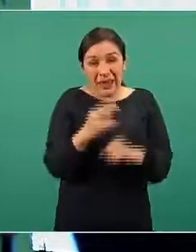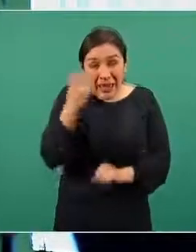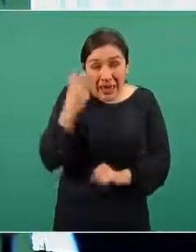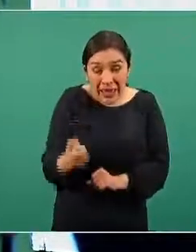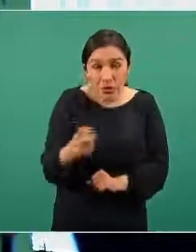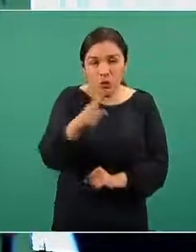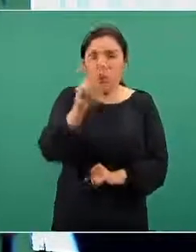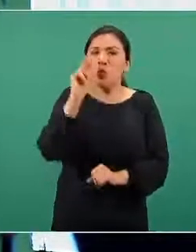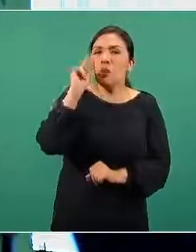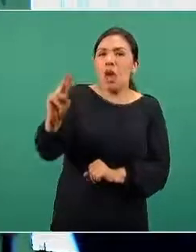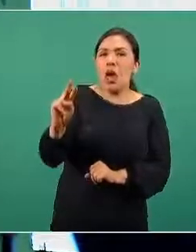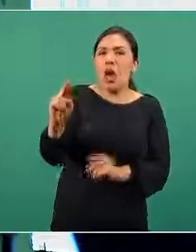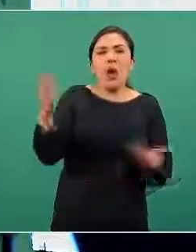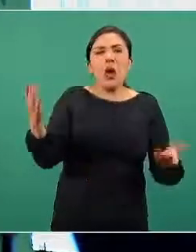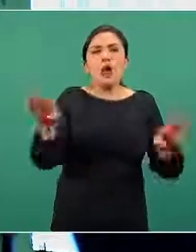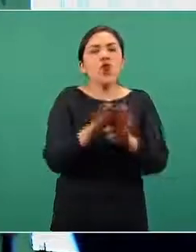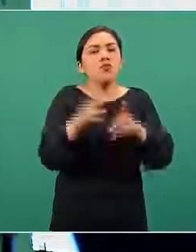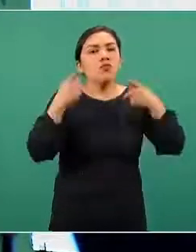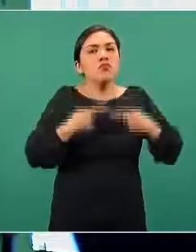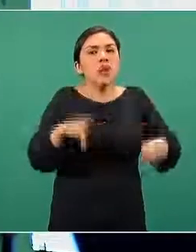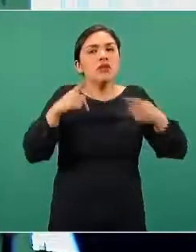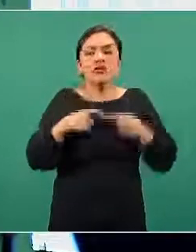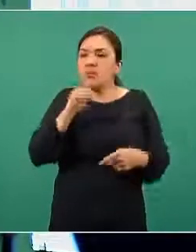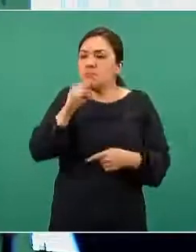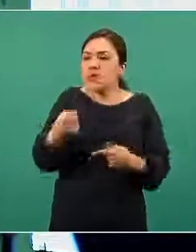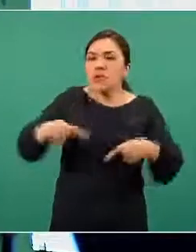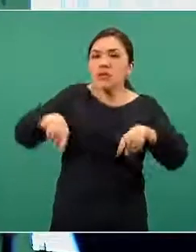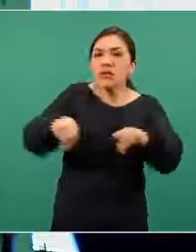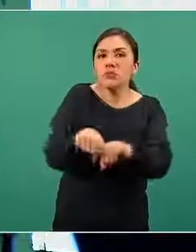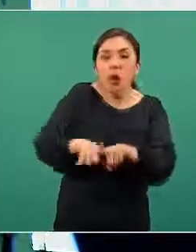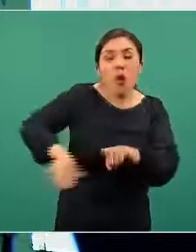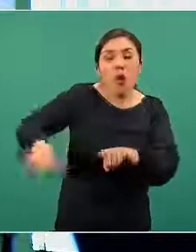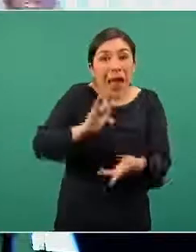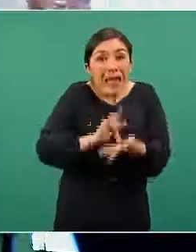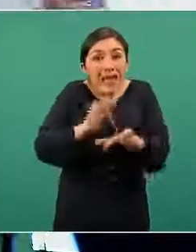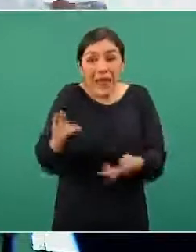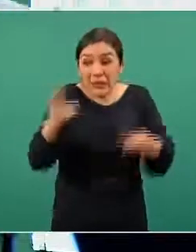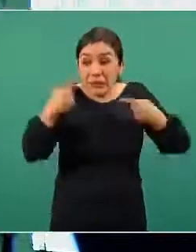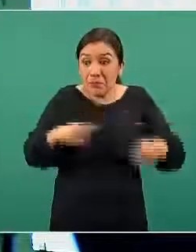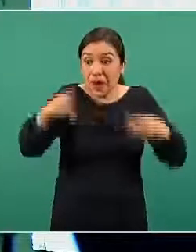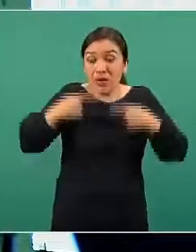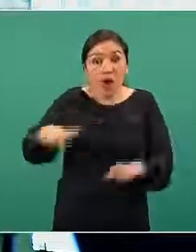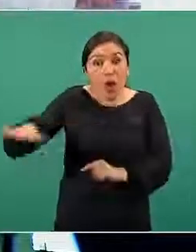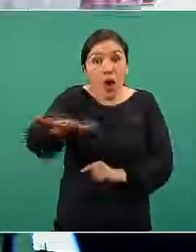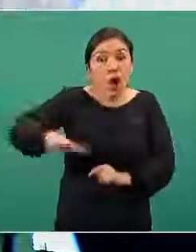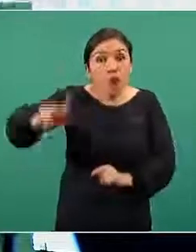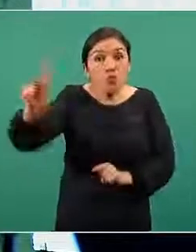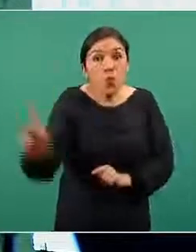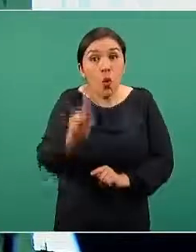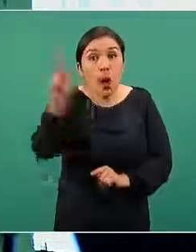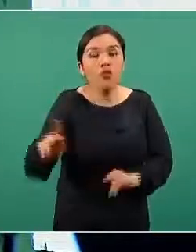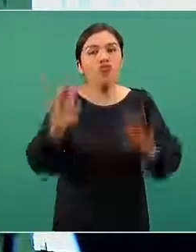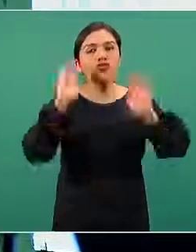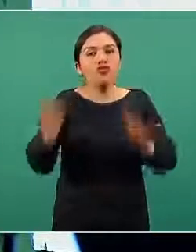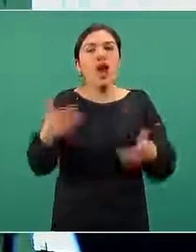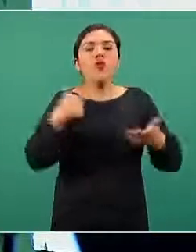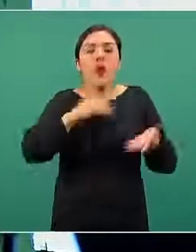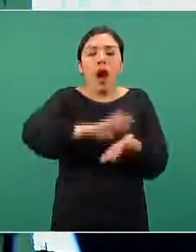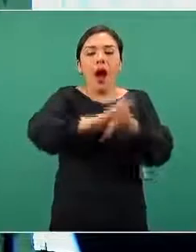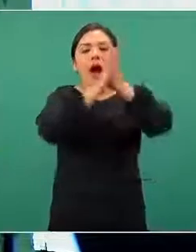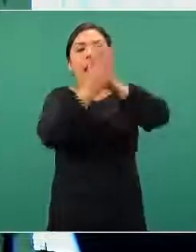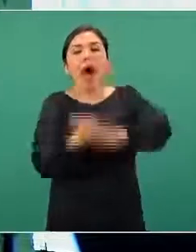lo vemos en nuestra gente. Gracias a nuestro pueblo hemos caminado hacia lo